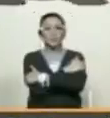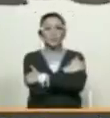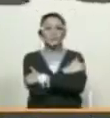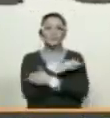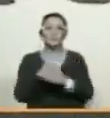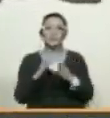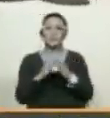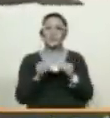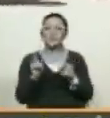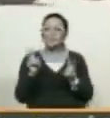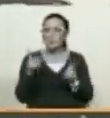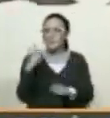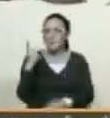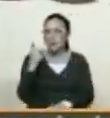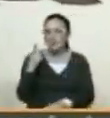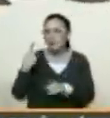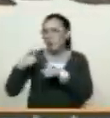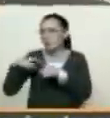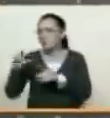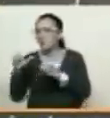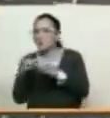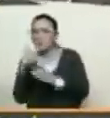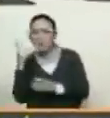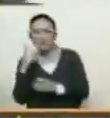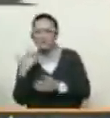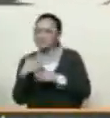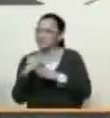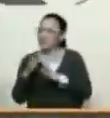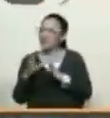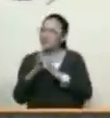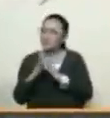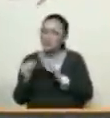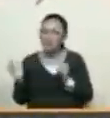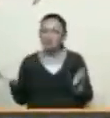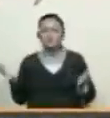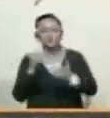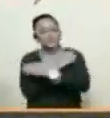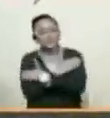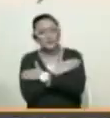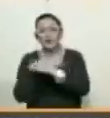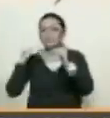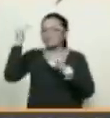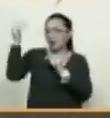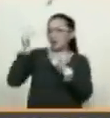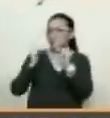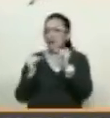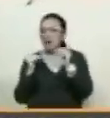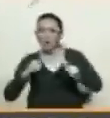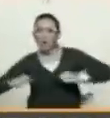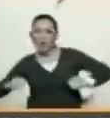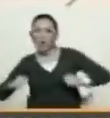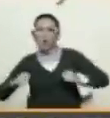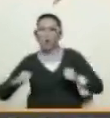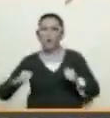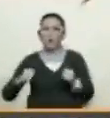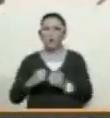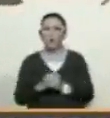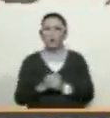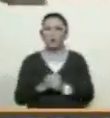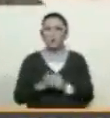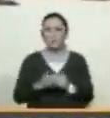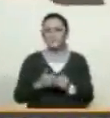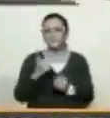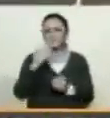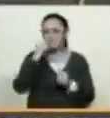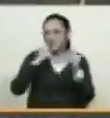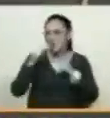a un partido político, los que pertenecen a otro, los que no pertenecen a ninguno, los altos, los bajitos, los gordos, los mayores,